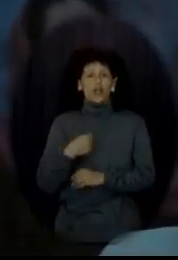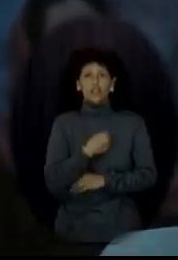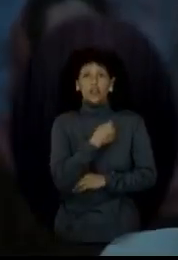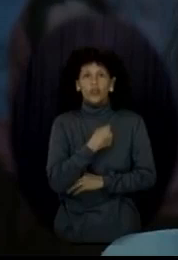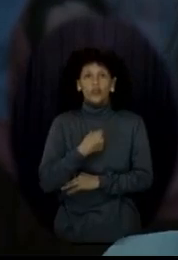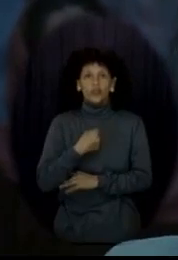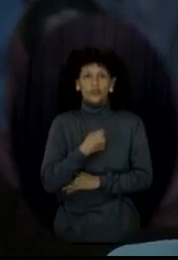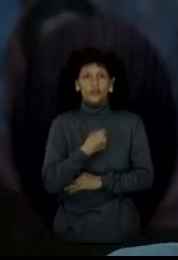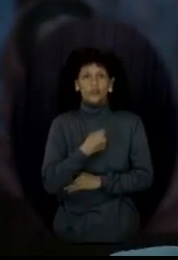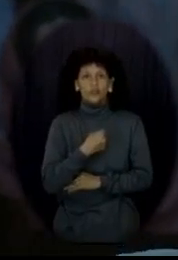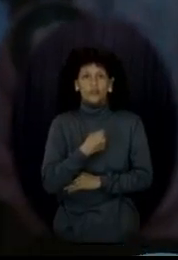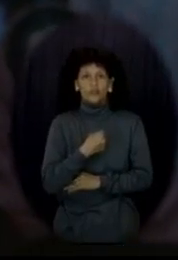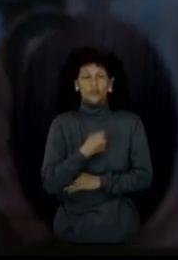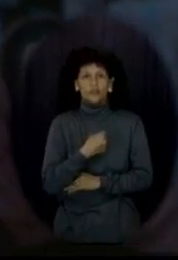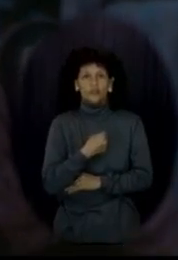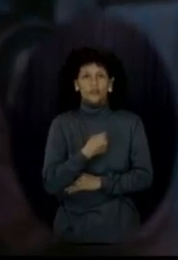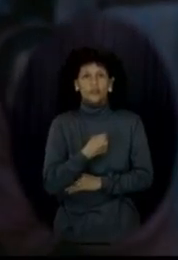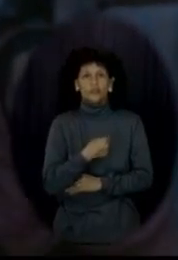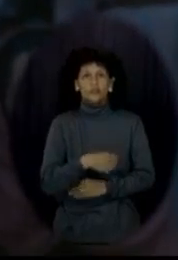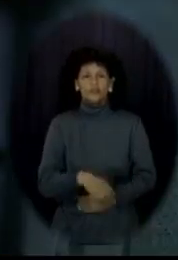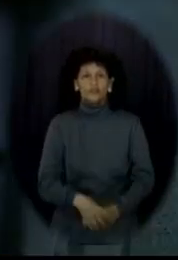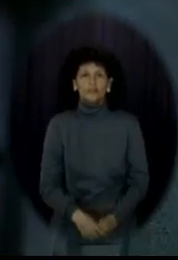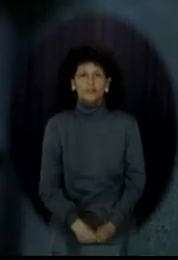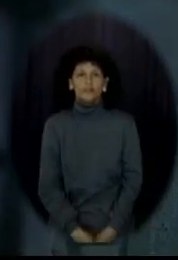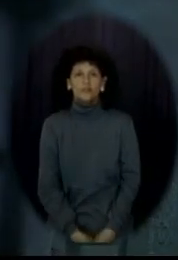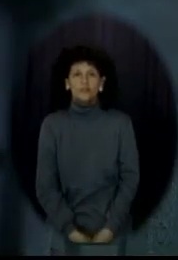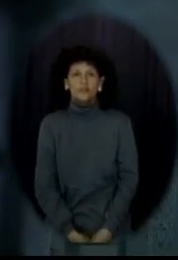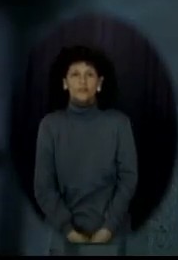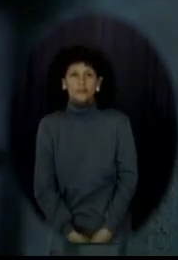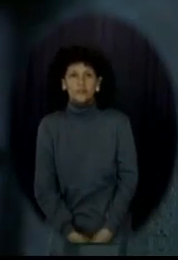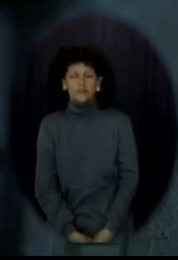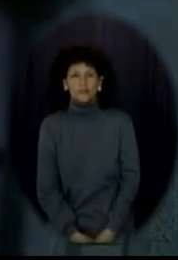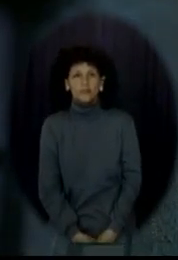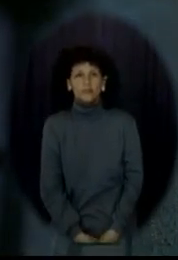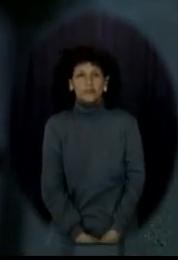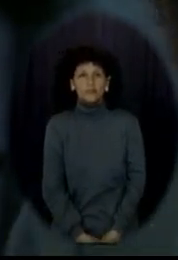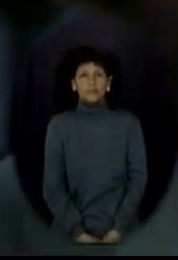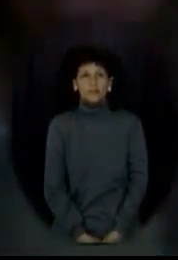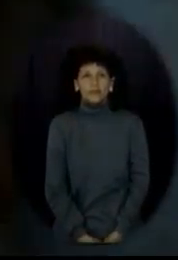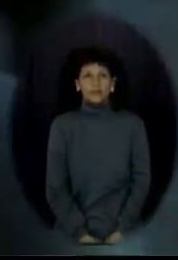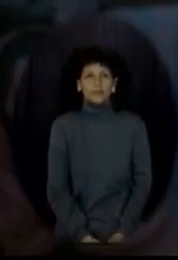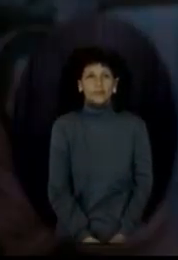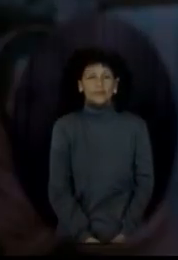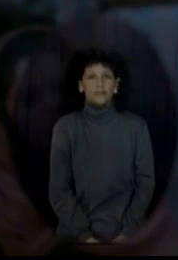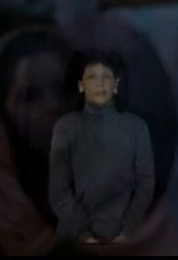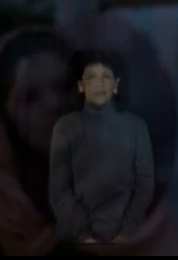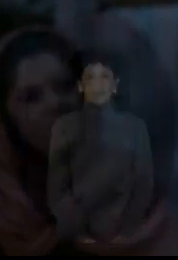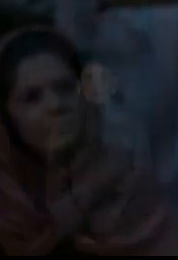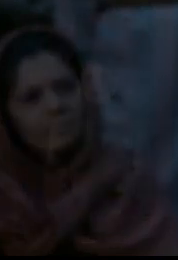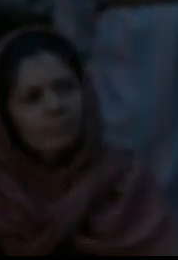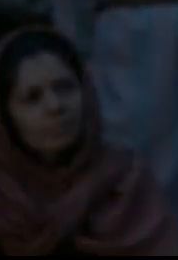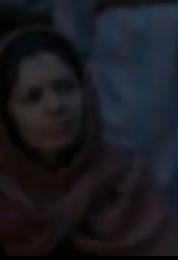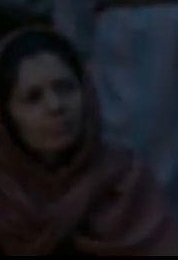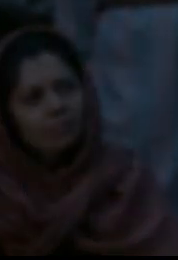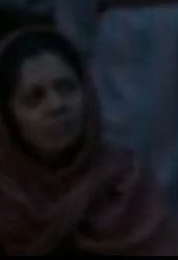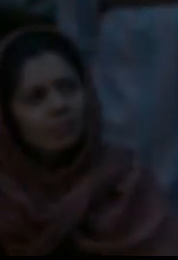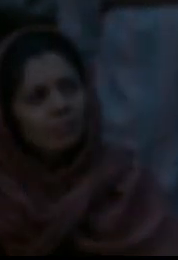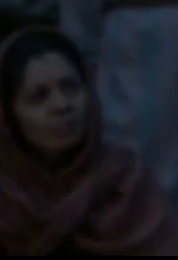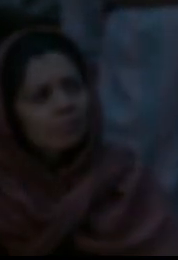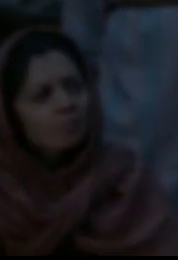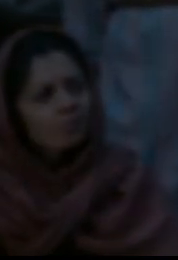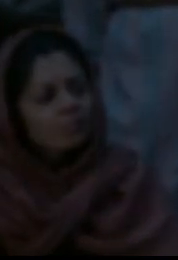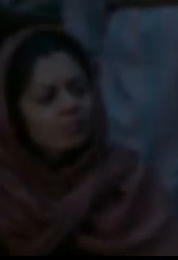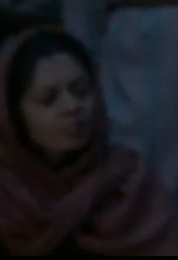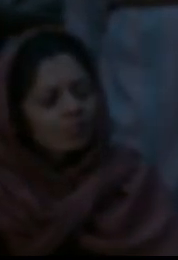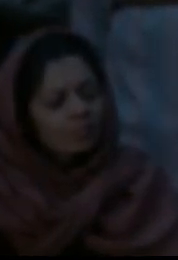Jesús se volvió y miró directamente a Pedro. Entonces Pedro recordó lo que Jesús le había dicho ese mismo día.